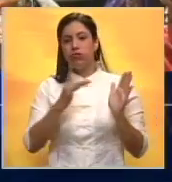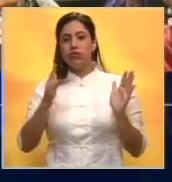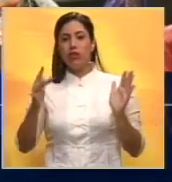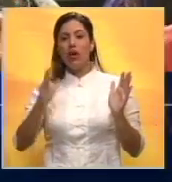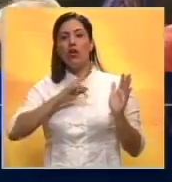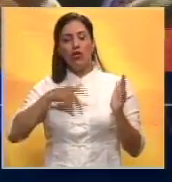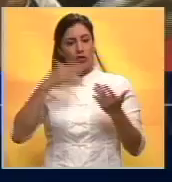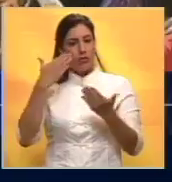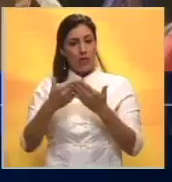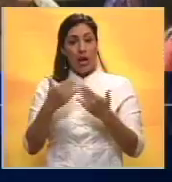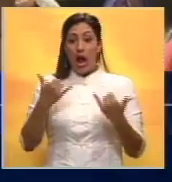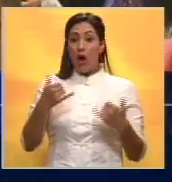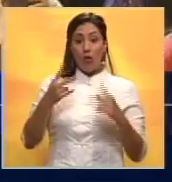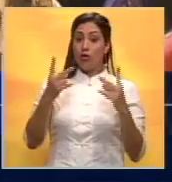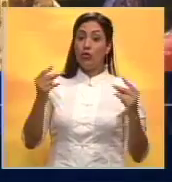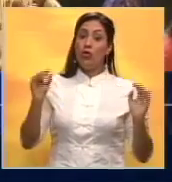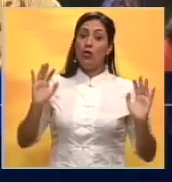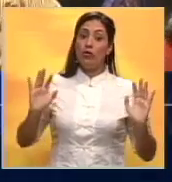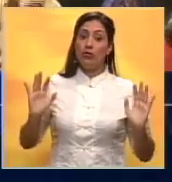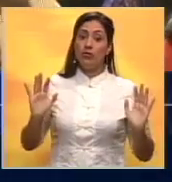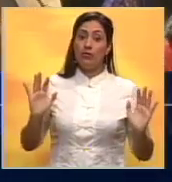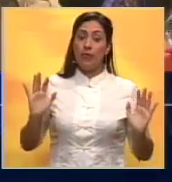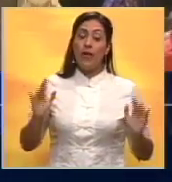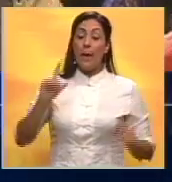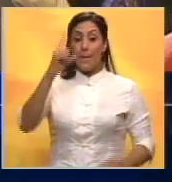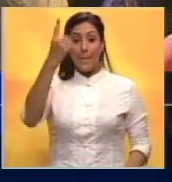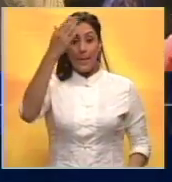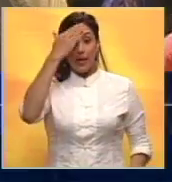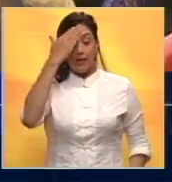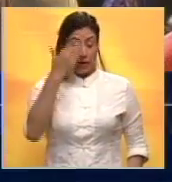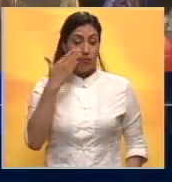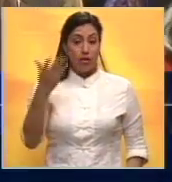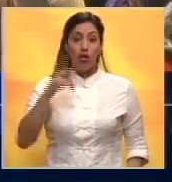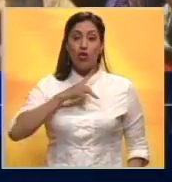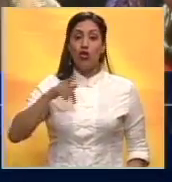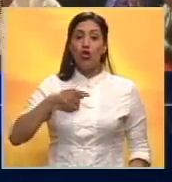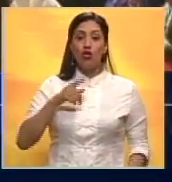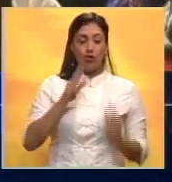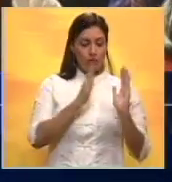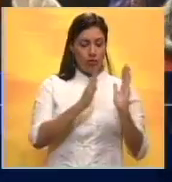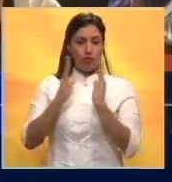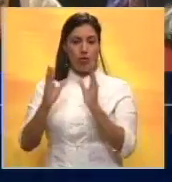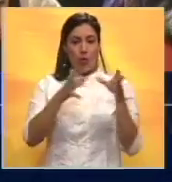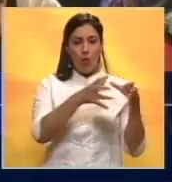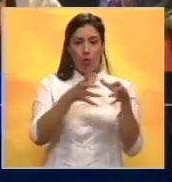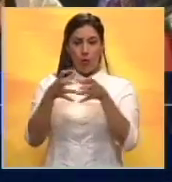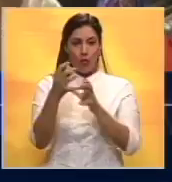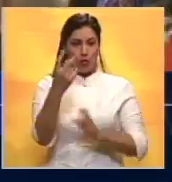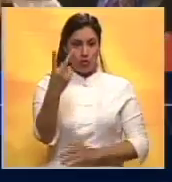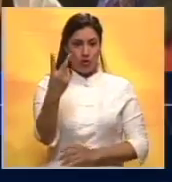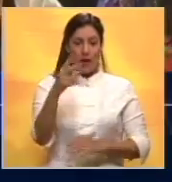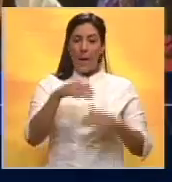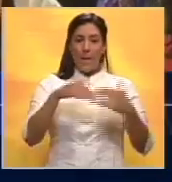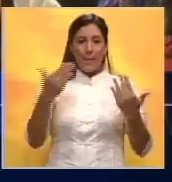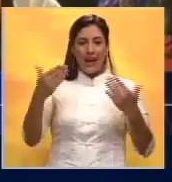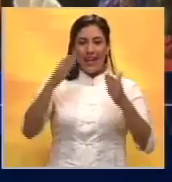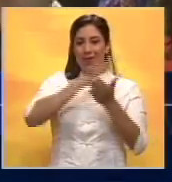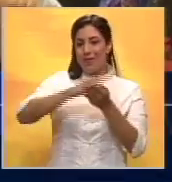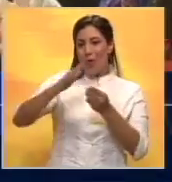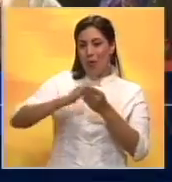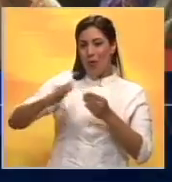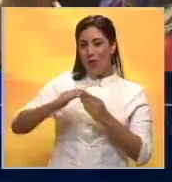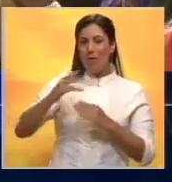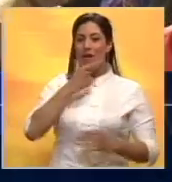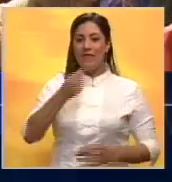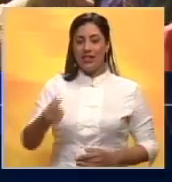nuestra validad pero ahora no primero fíjese nos dividen en dos tantos para rebanar con más